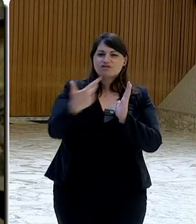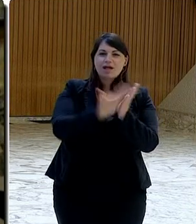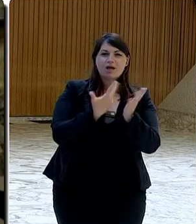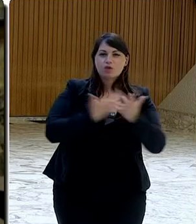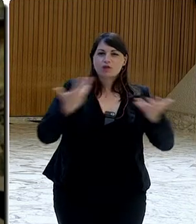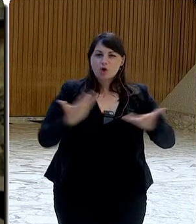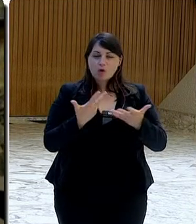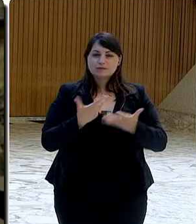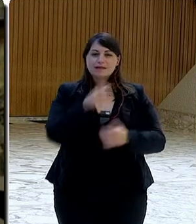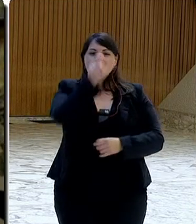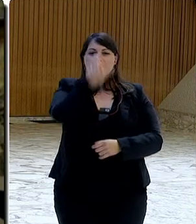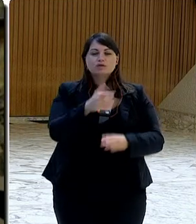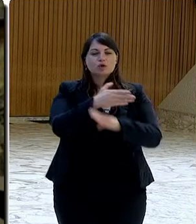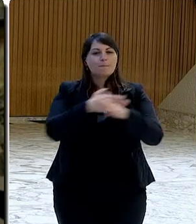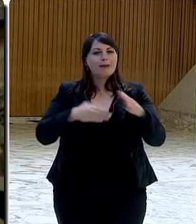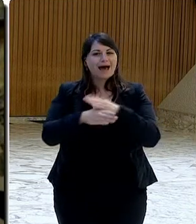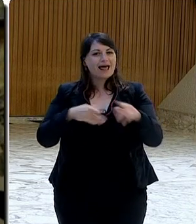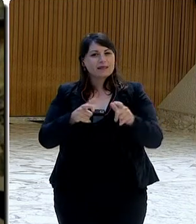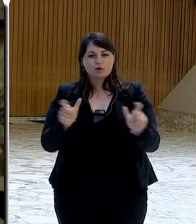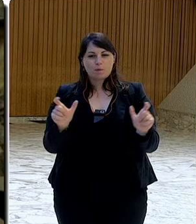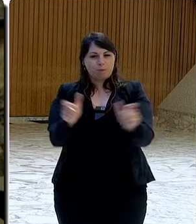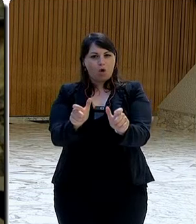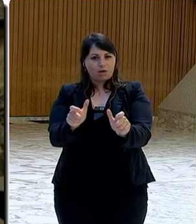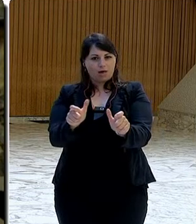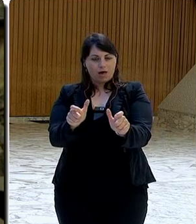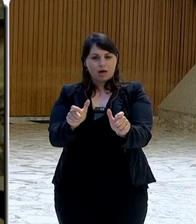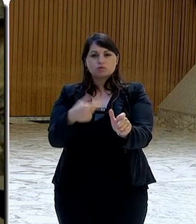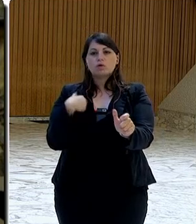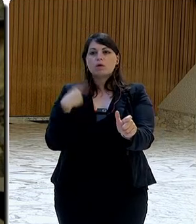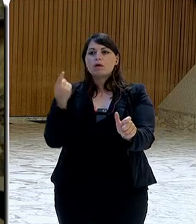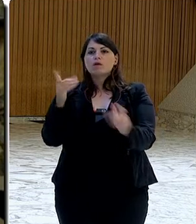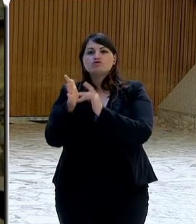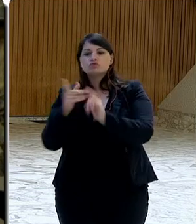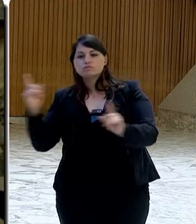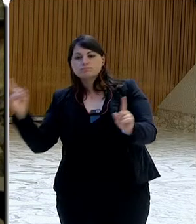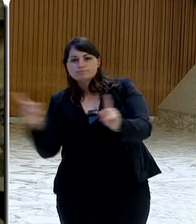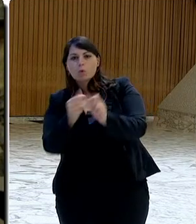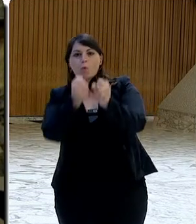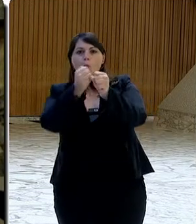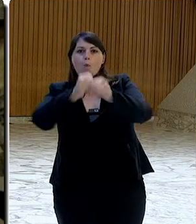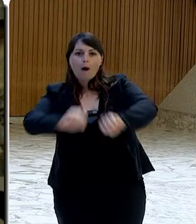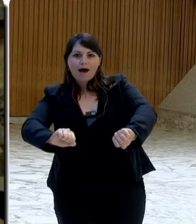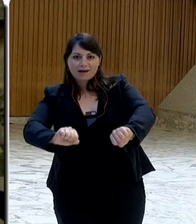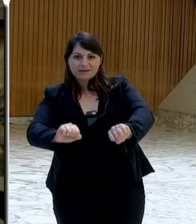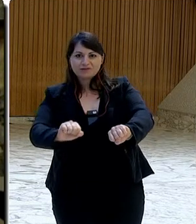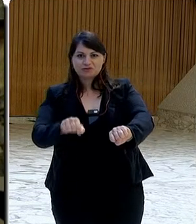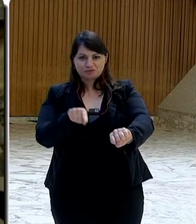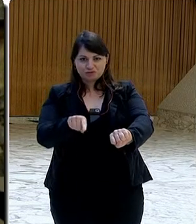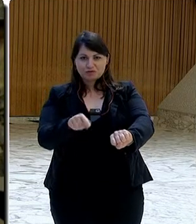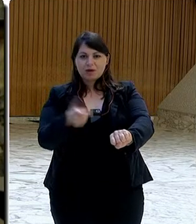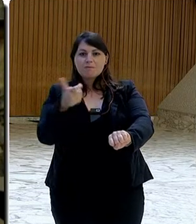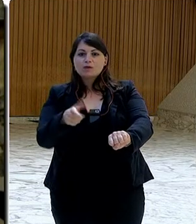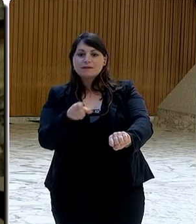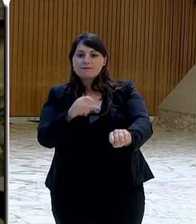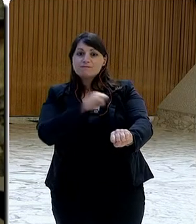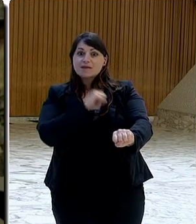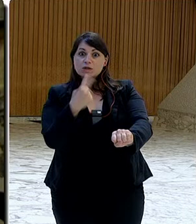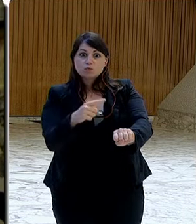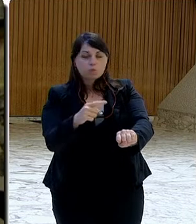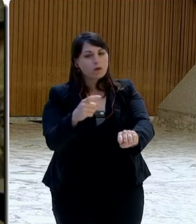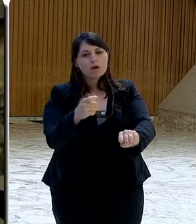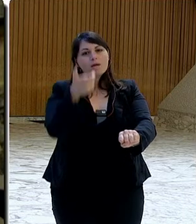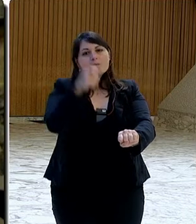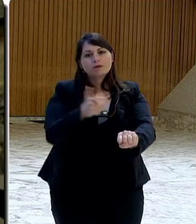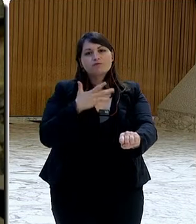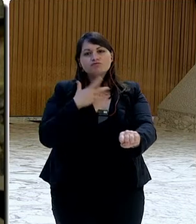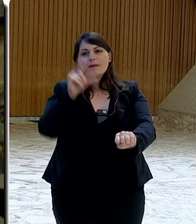pecados y posteriormente lo cura no por su fe, sino por la de los que le llevan en la camilla. Si la fe de